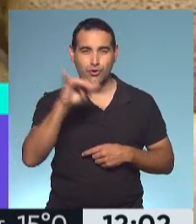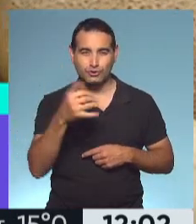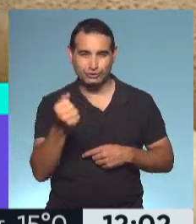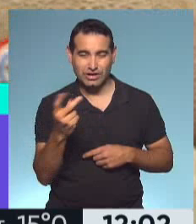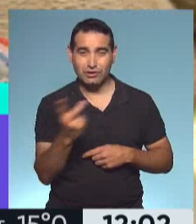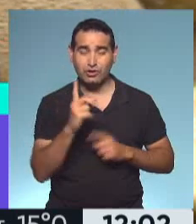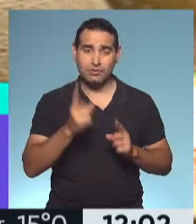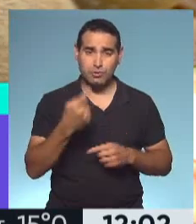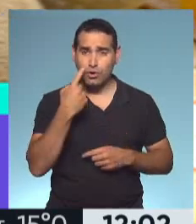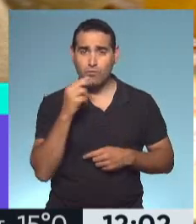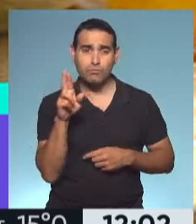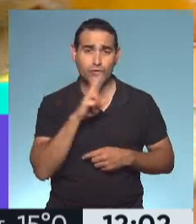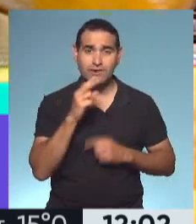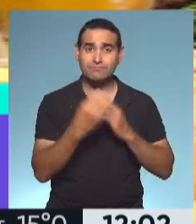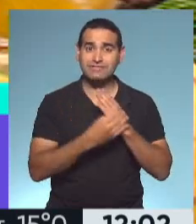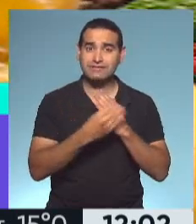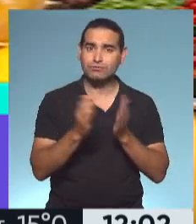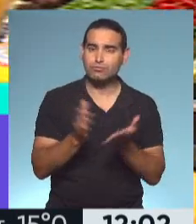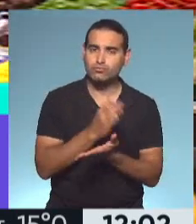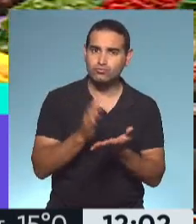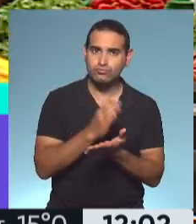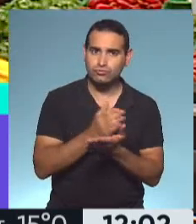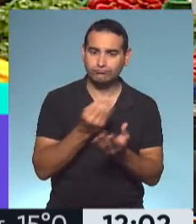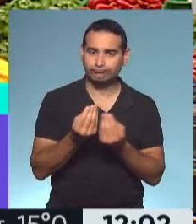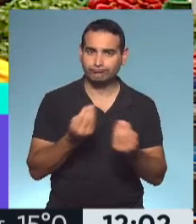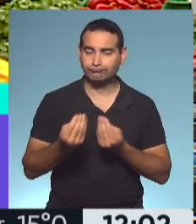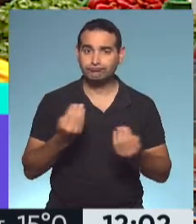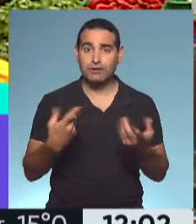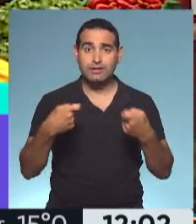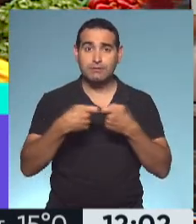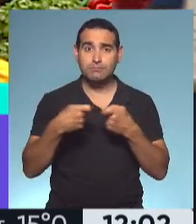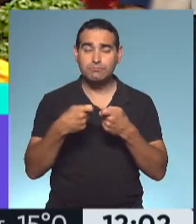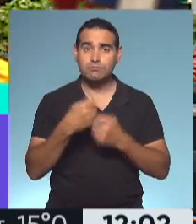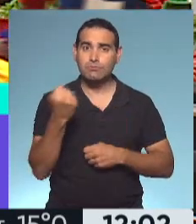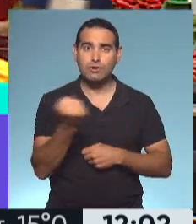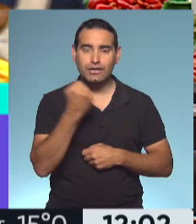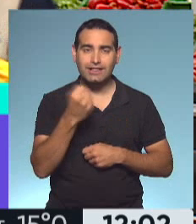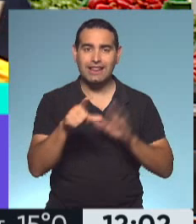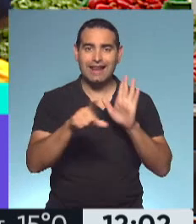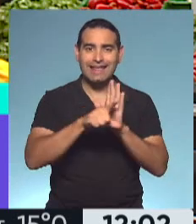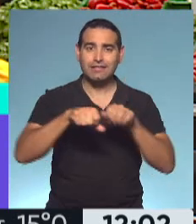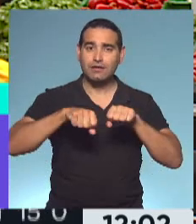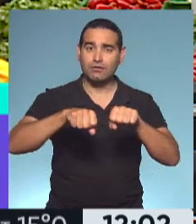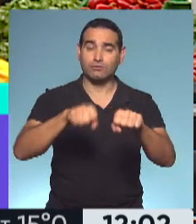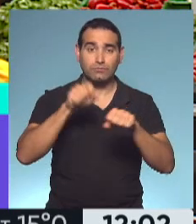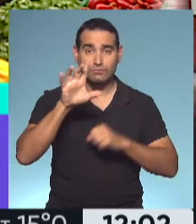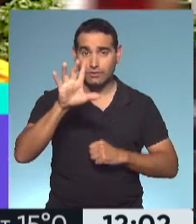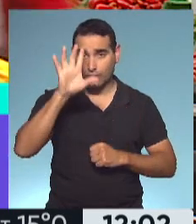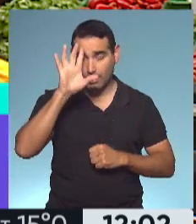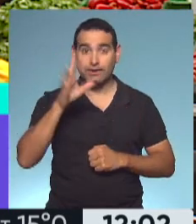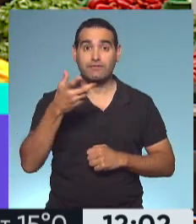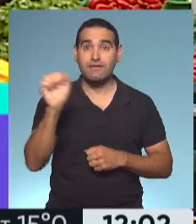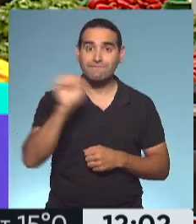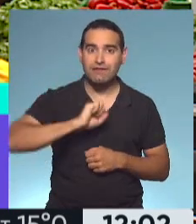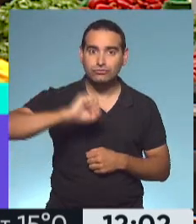del Ministerio de la Producción. La importancia de las pymes en las góndolas, la ley de góndola, recordemos que el tema de la inflación y